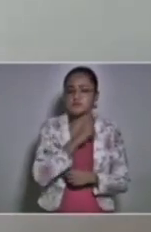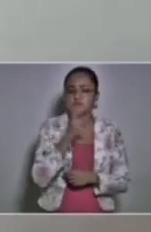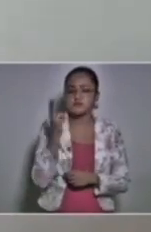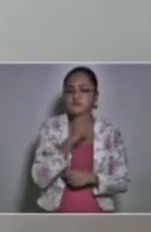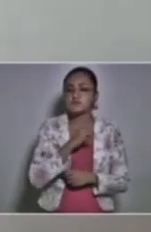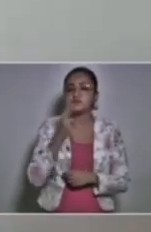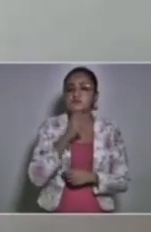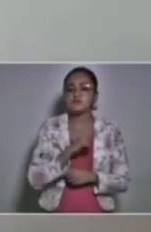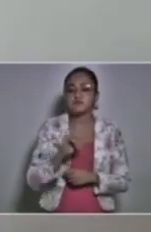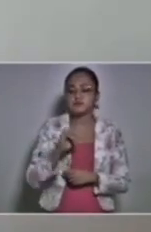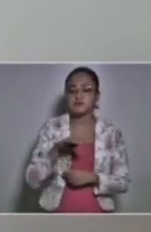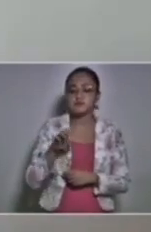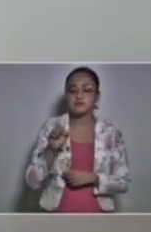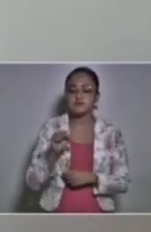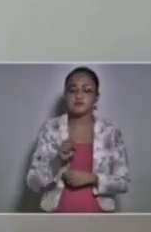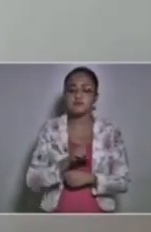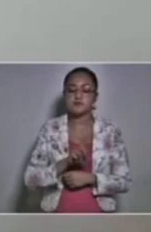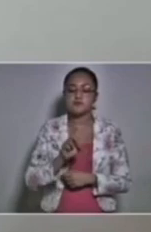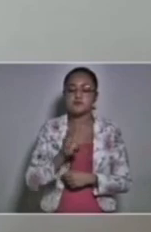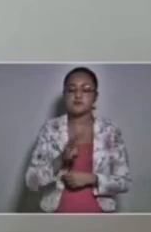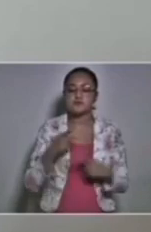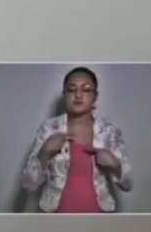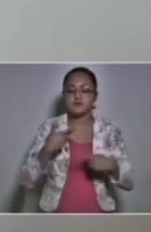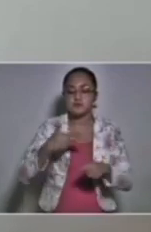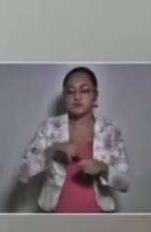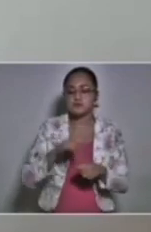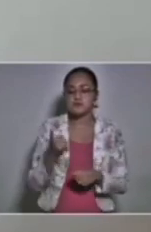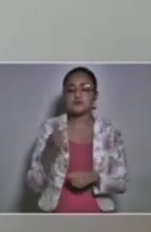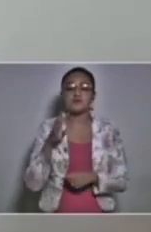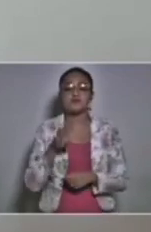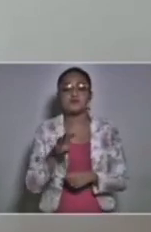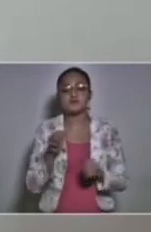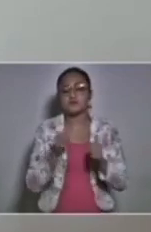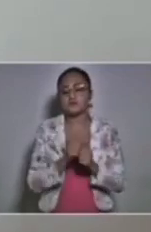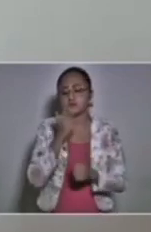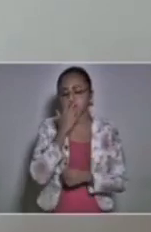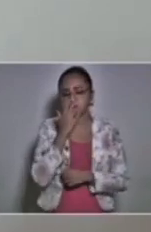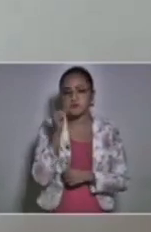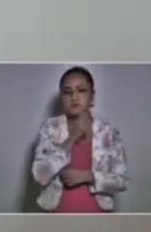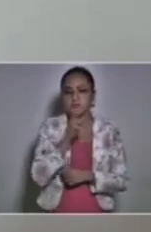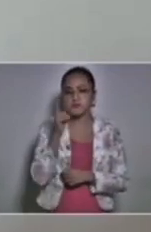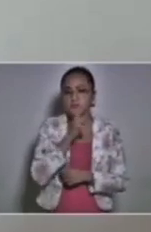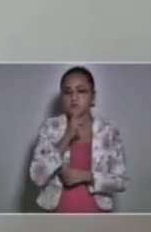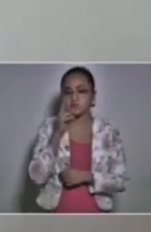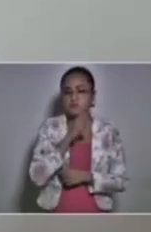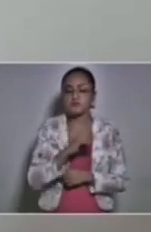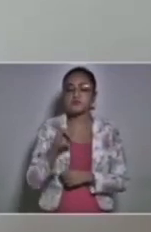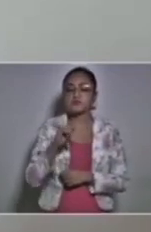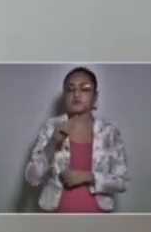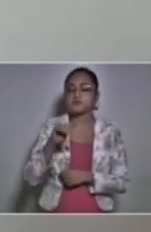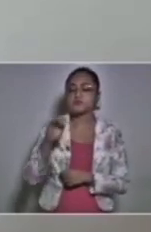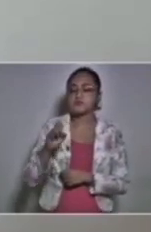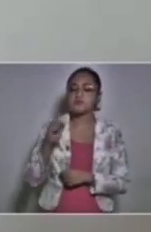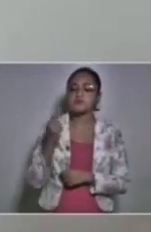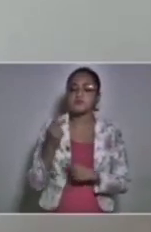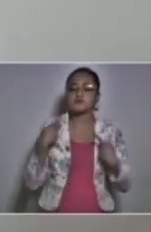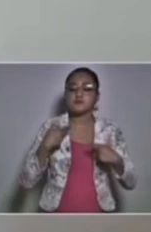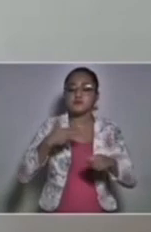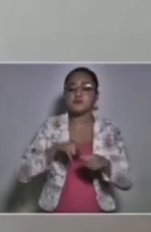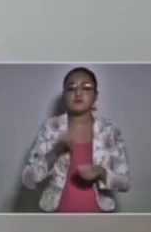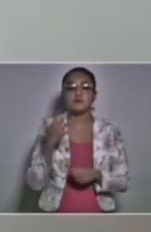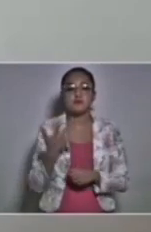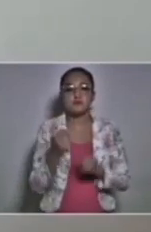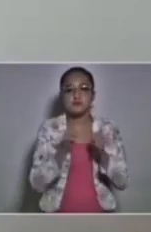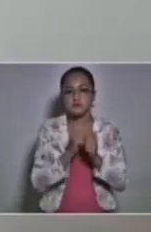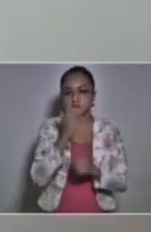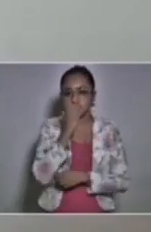asistida en 134 pacientes 19 con ventilación asistida este 25 pacientes 5